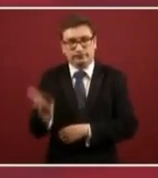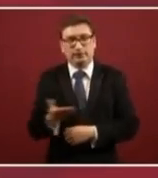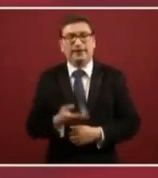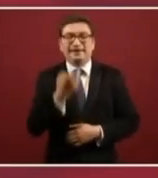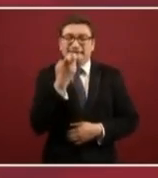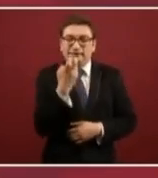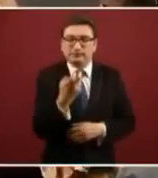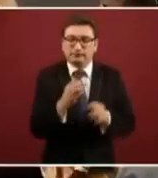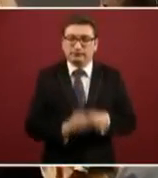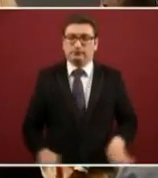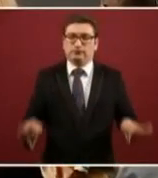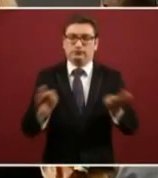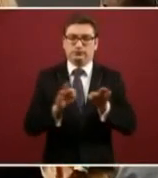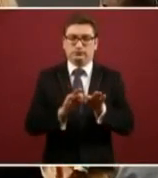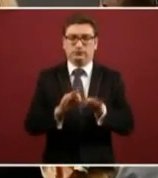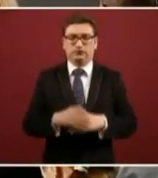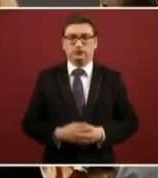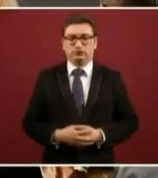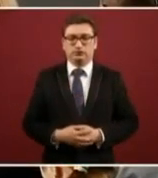importante.